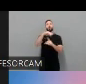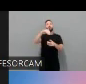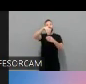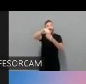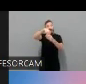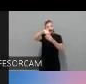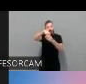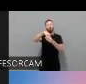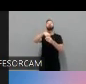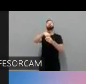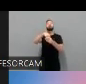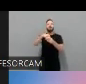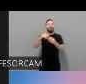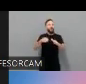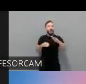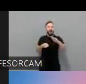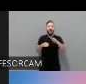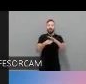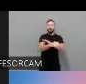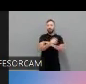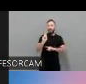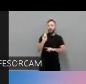desenvuelven sean lo más accesibles posible.